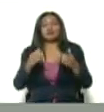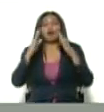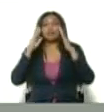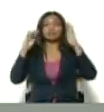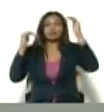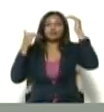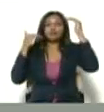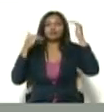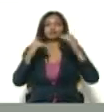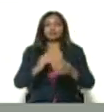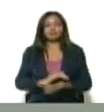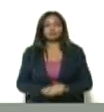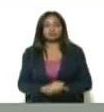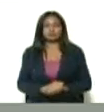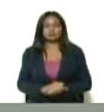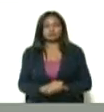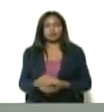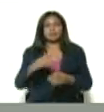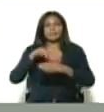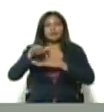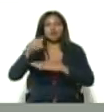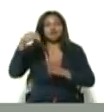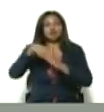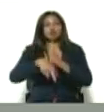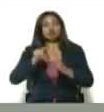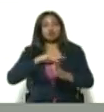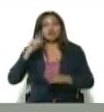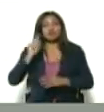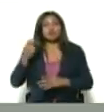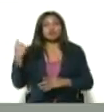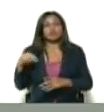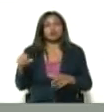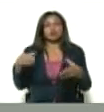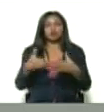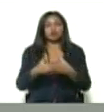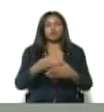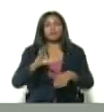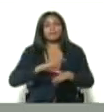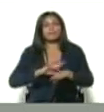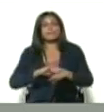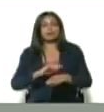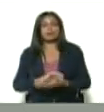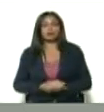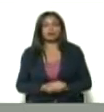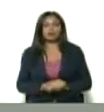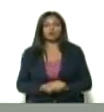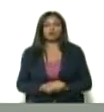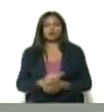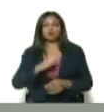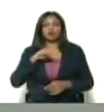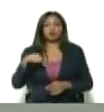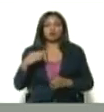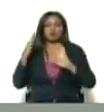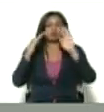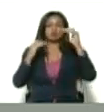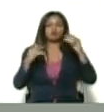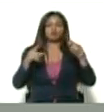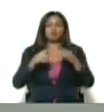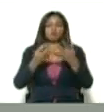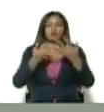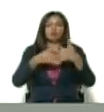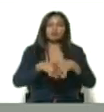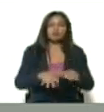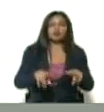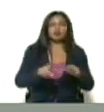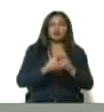atención, barrio adentro. Ahí debemos tener nuestro expediente médico para nosotros atender integralmente.